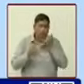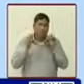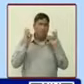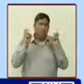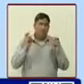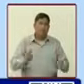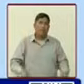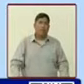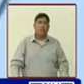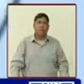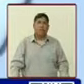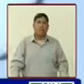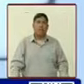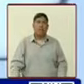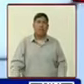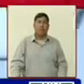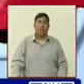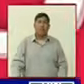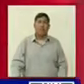asunto.